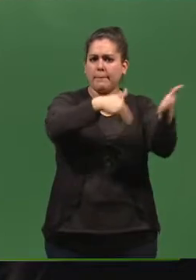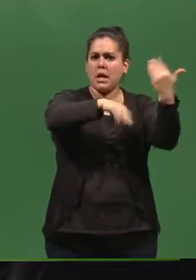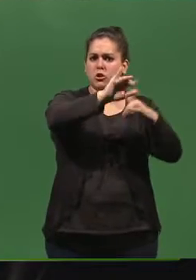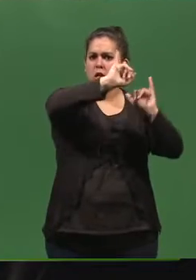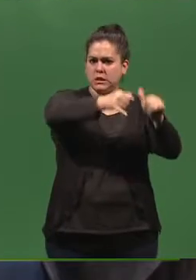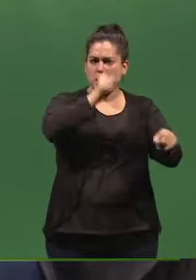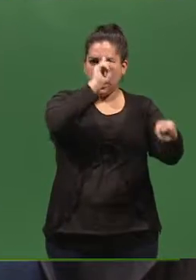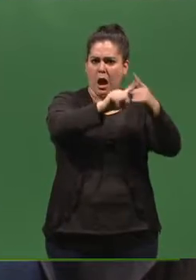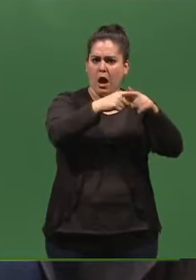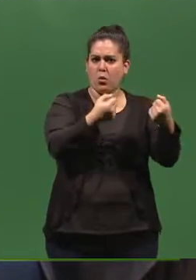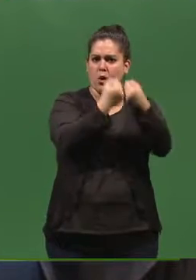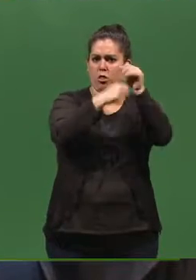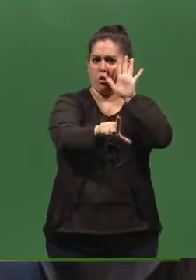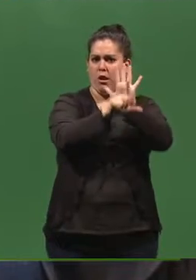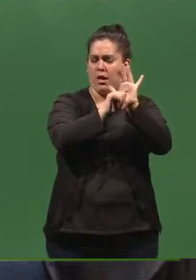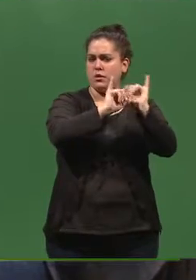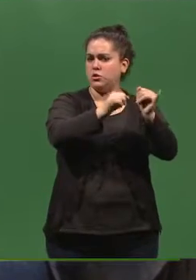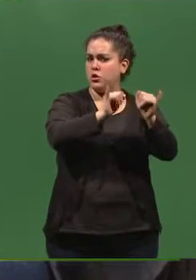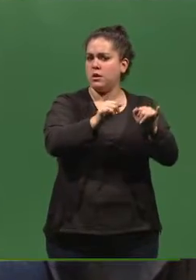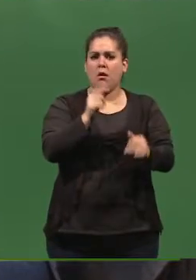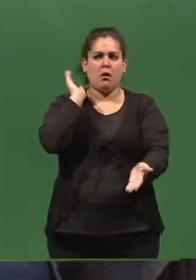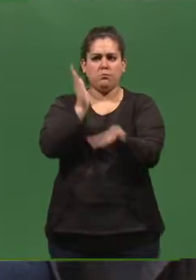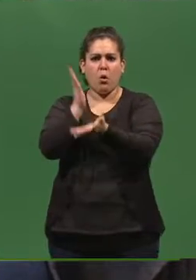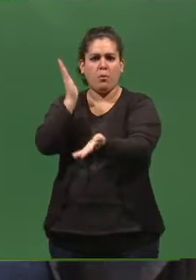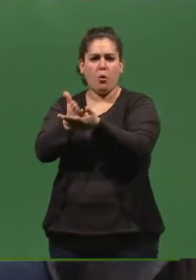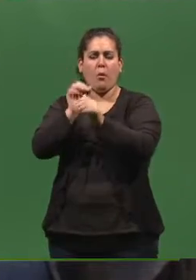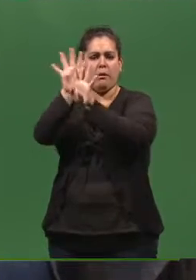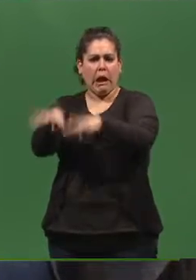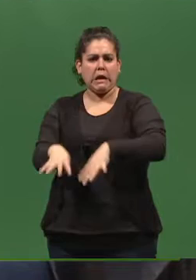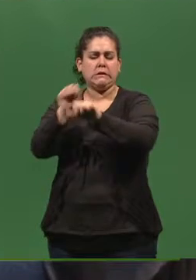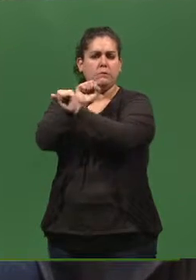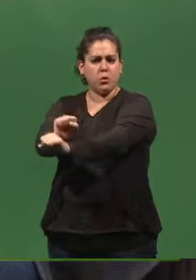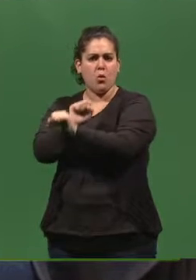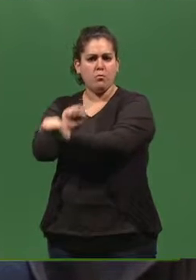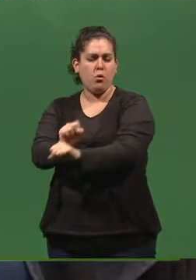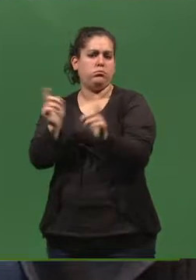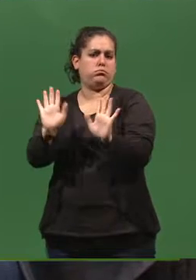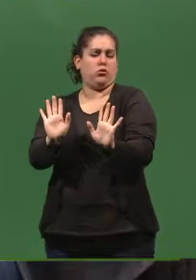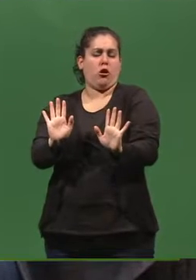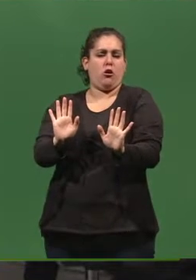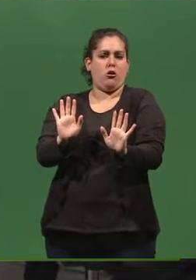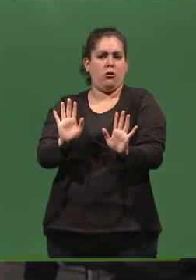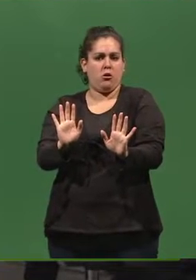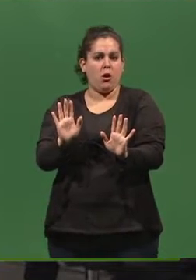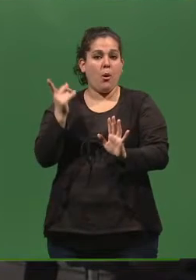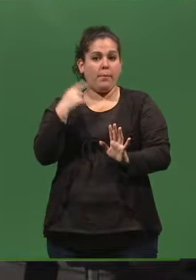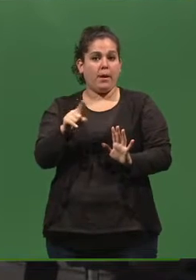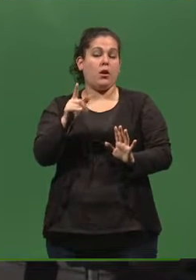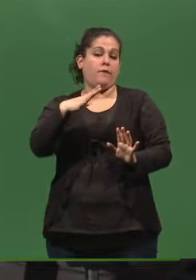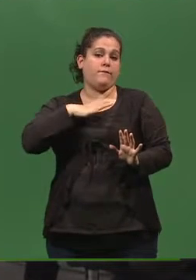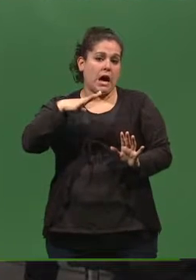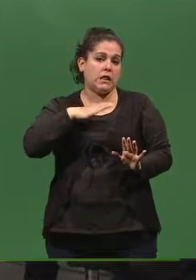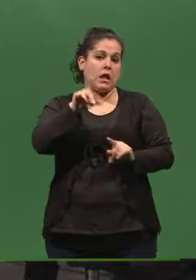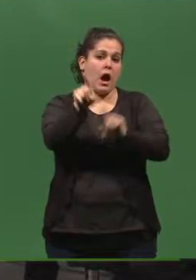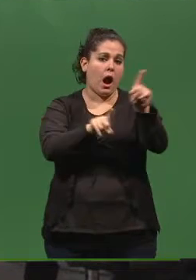de acuerdo en que hay que despenalizar, que no podemos seguir aplicando la ley penal, la cárcel como pena ante una situación que debe ser abordada de la salud, pero quizás